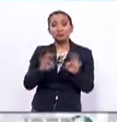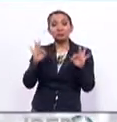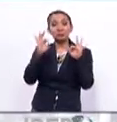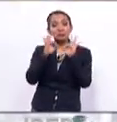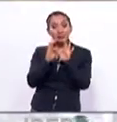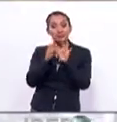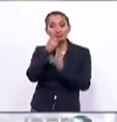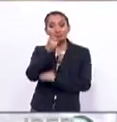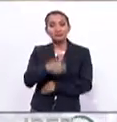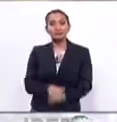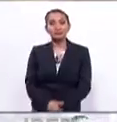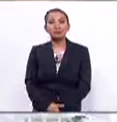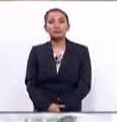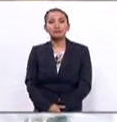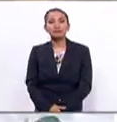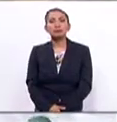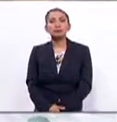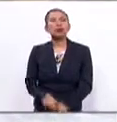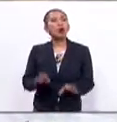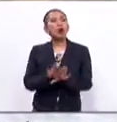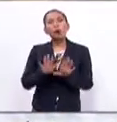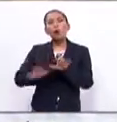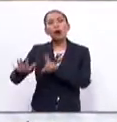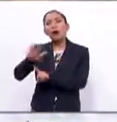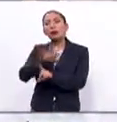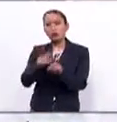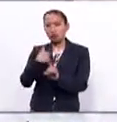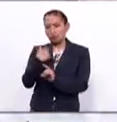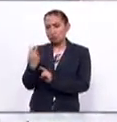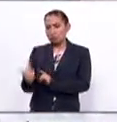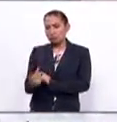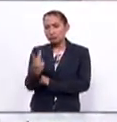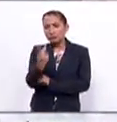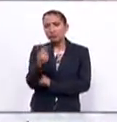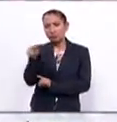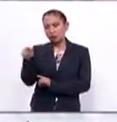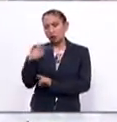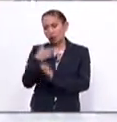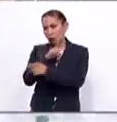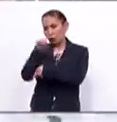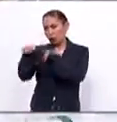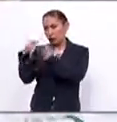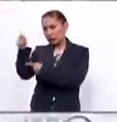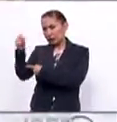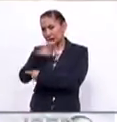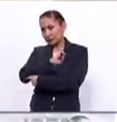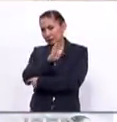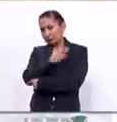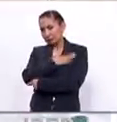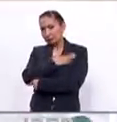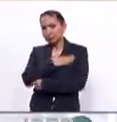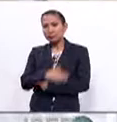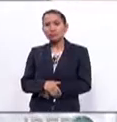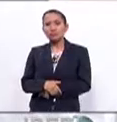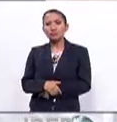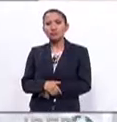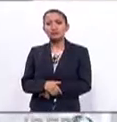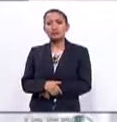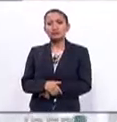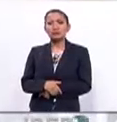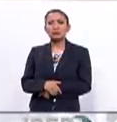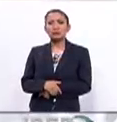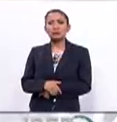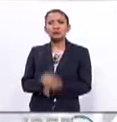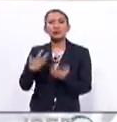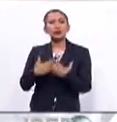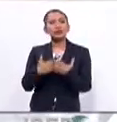importante destacar. ¿Cómo se vive el ambiente? Me gustaría preguntarte, tú que estuviste ahí, Félix Antonio Locio Chávez, director